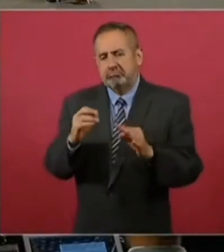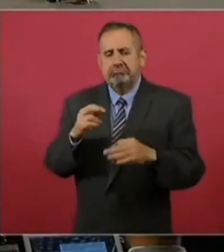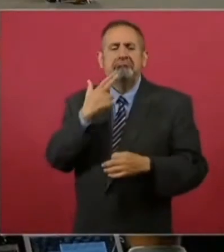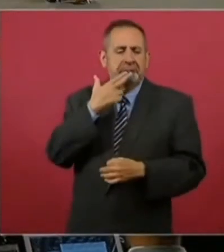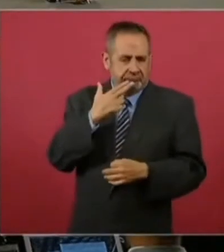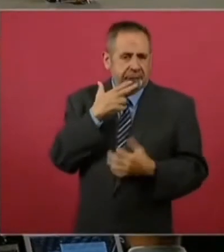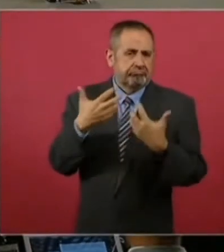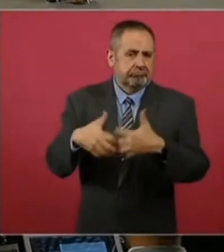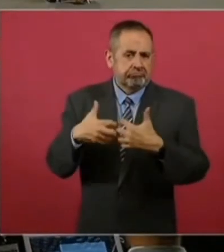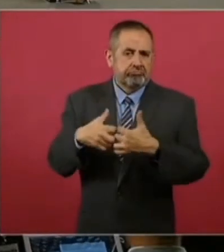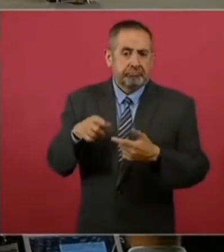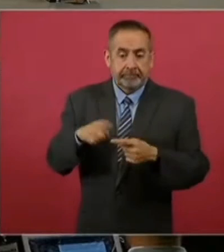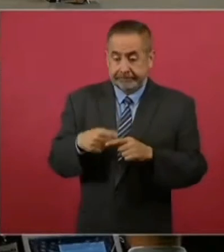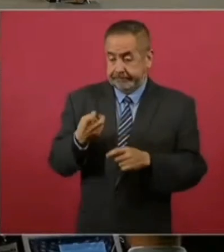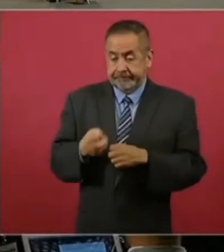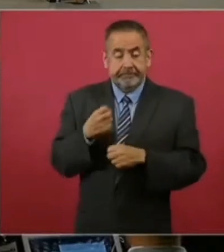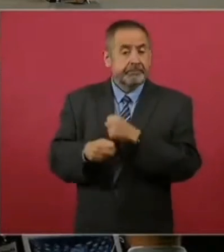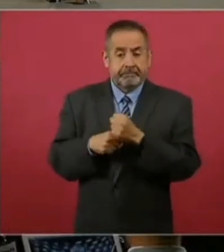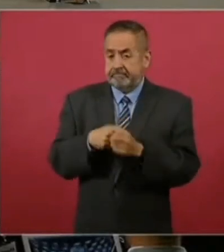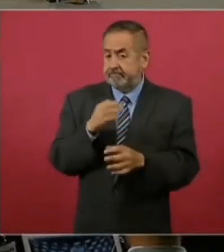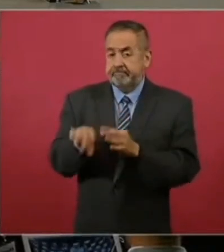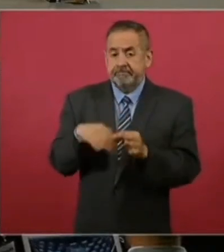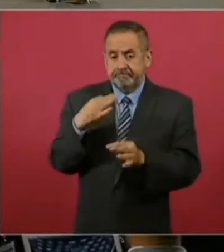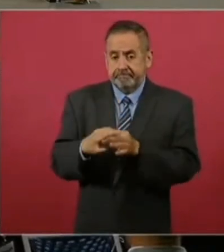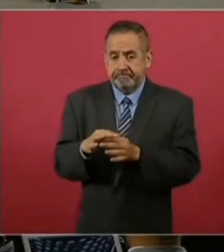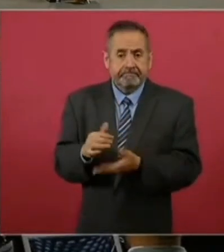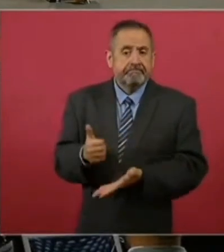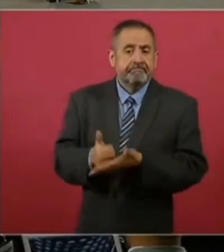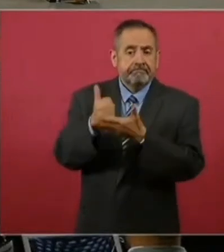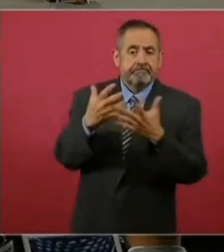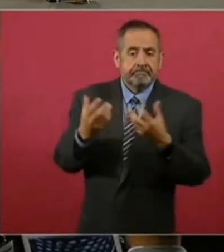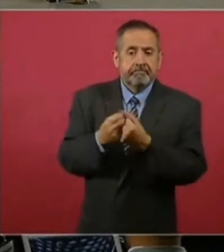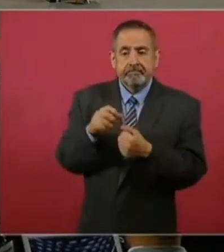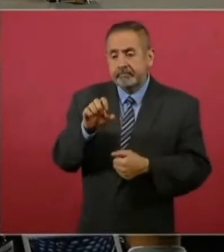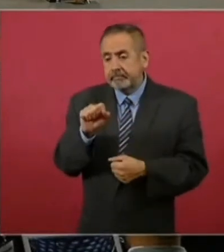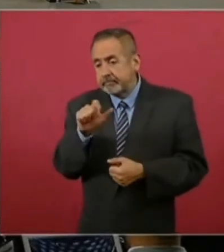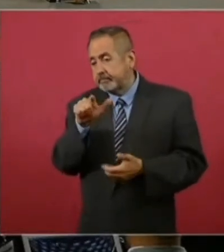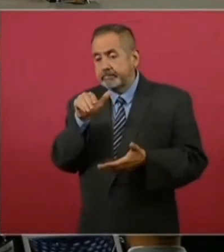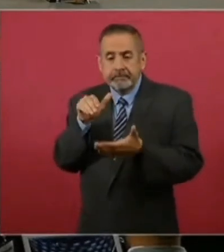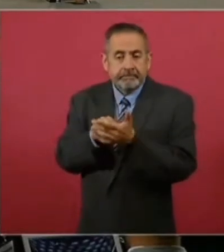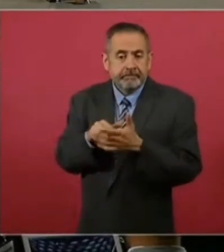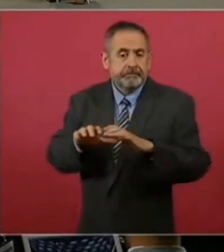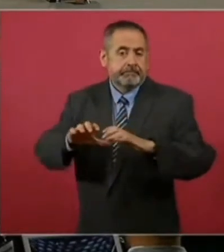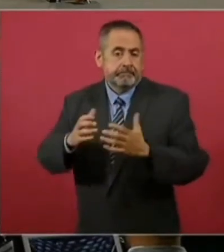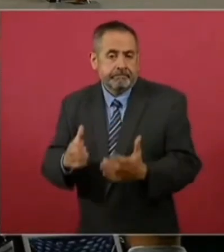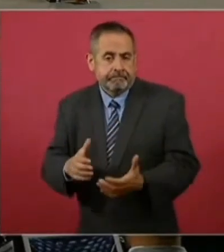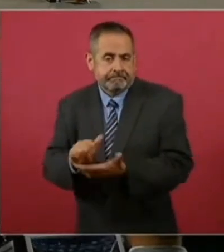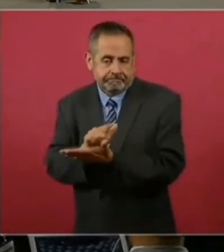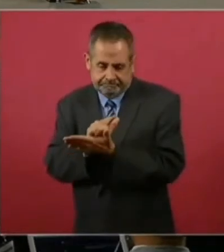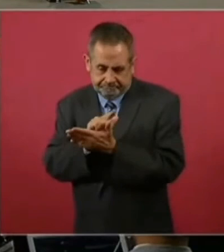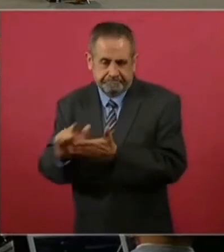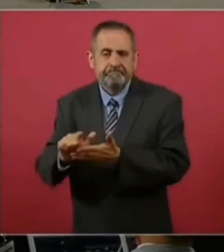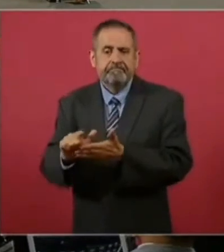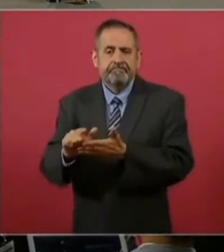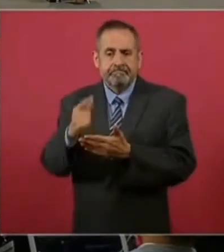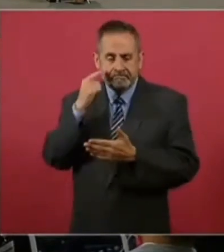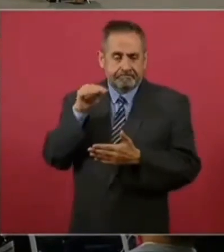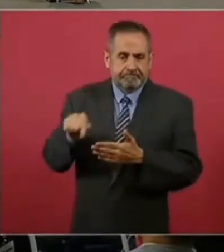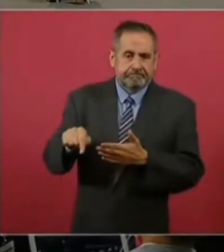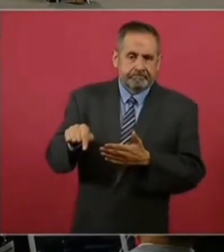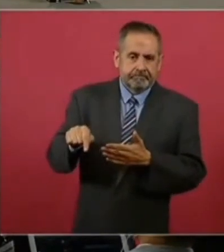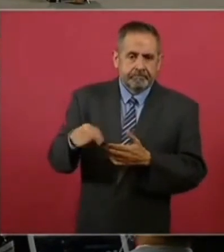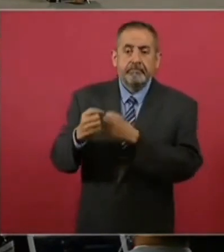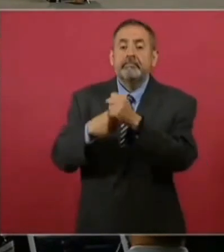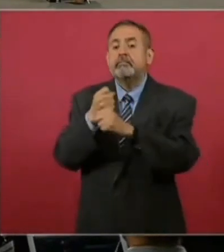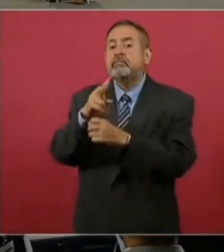esta coquizadora que va a estar este año ya y nos va a dar 67 mil barriles. Digo, en